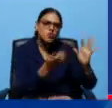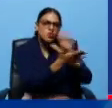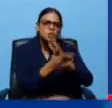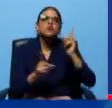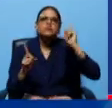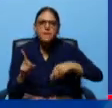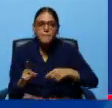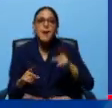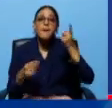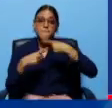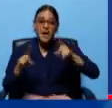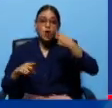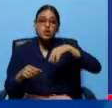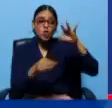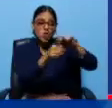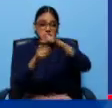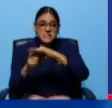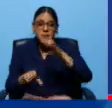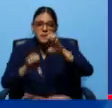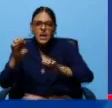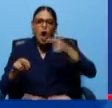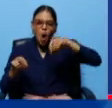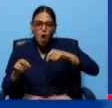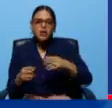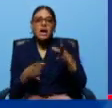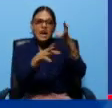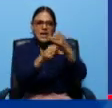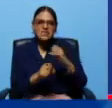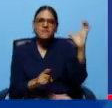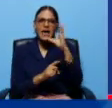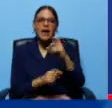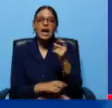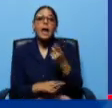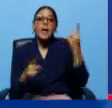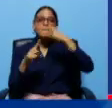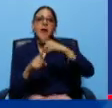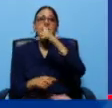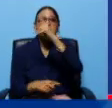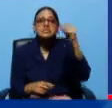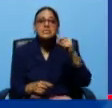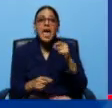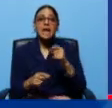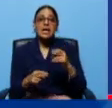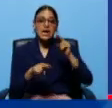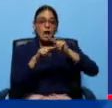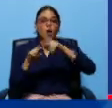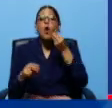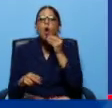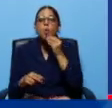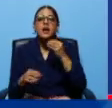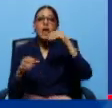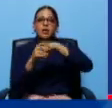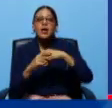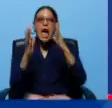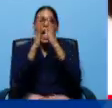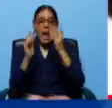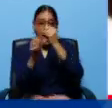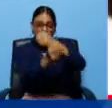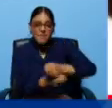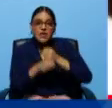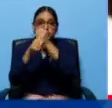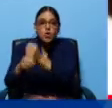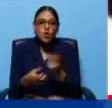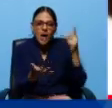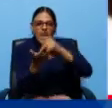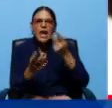presidente, el semillero científico hoy recibe en Caracas a 100 jóvenes de Amazonas, a 100 jóvenes estudiantes de Amazonas que vienen a